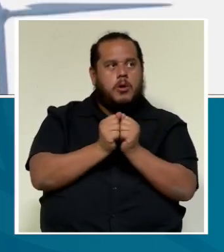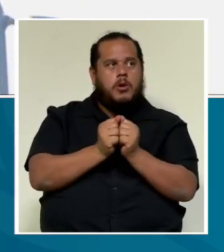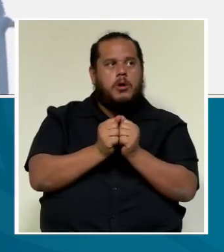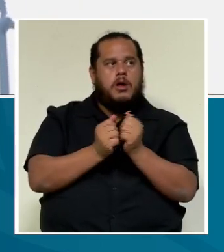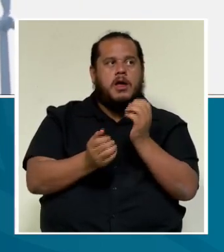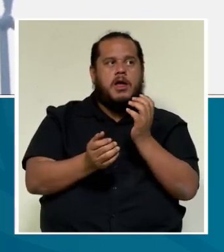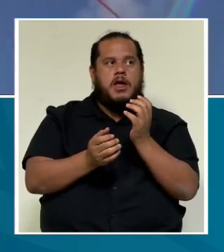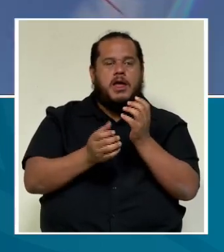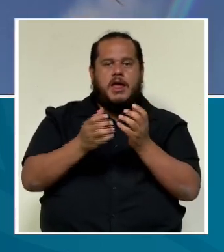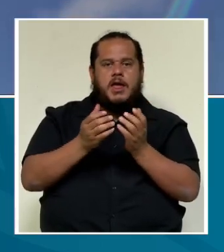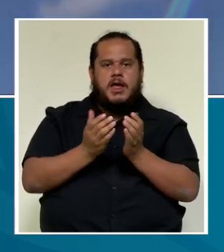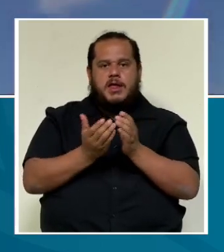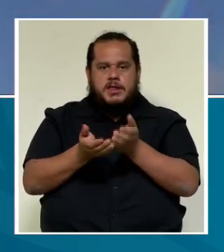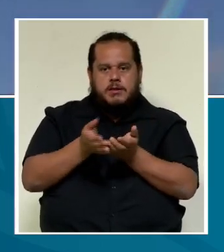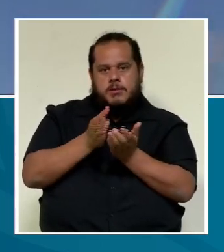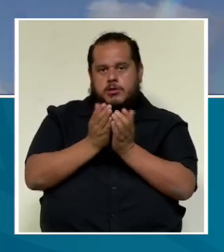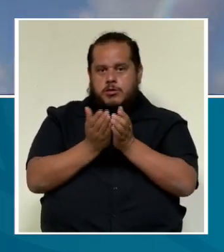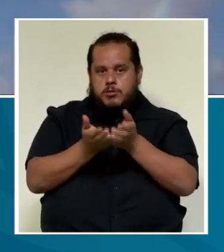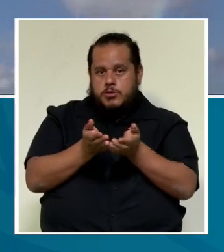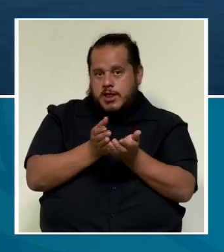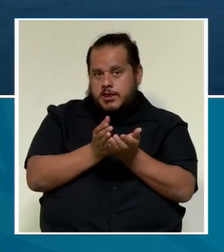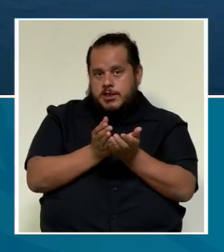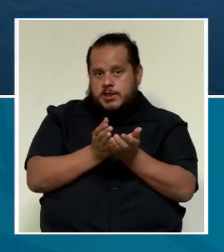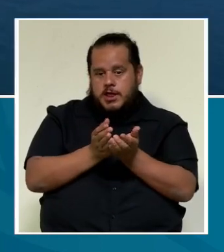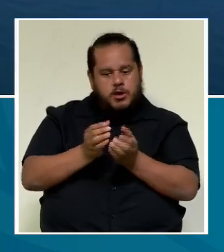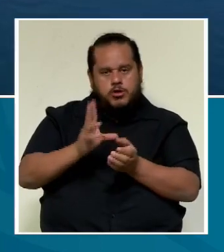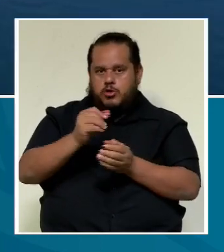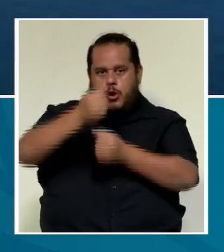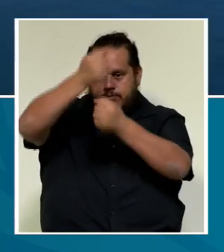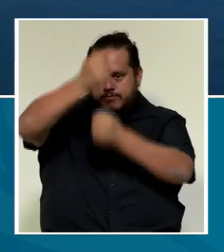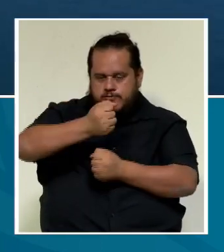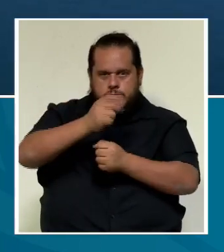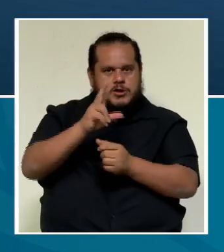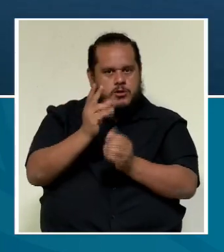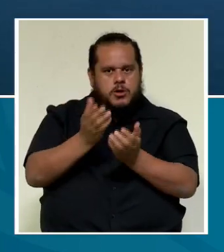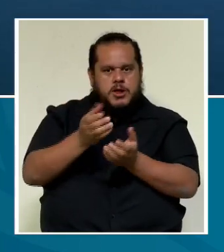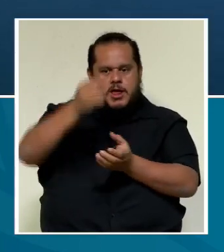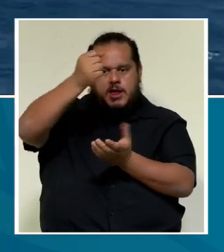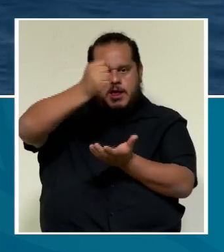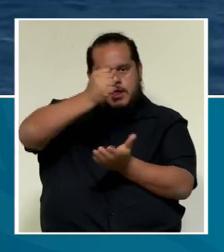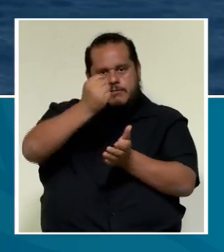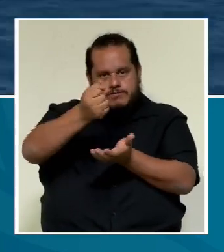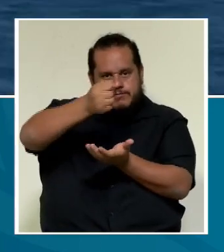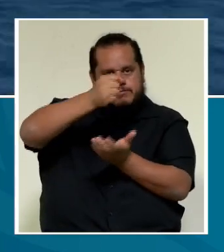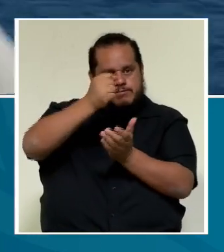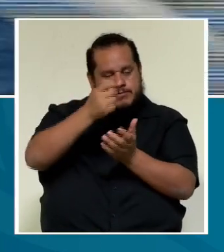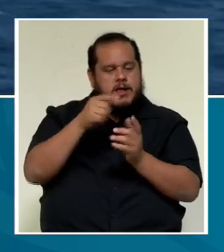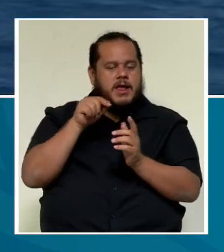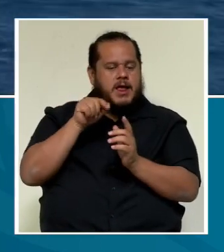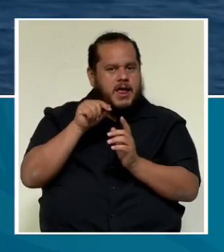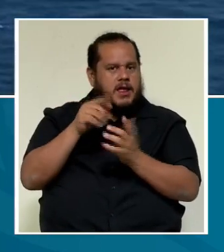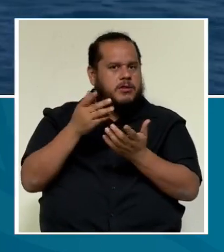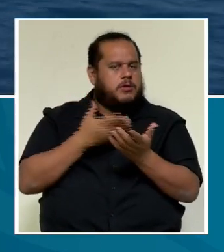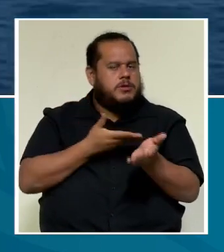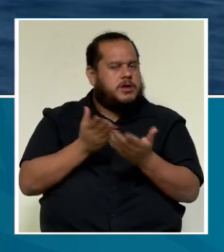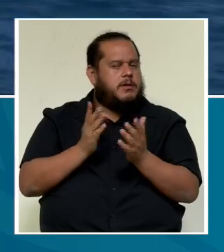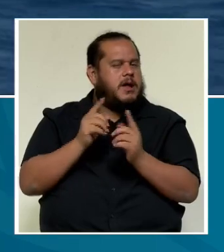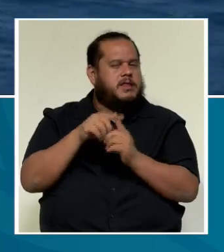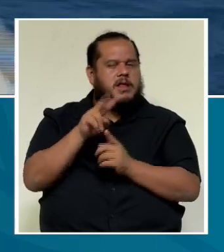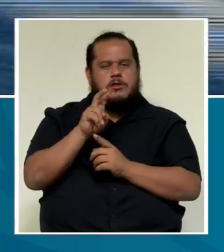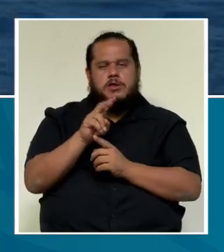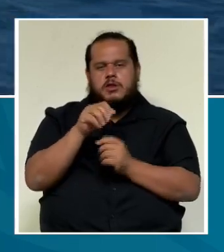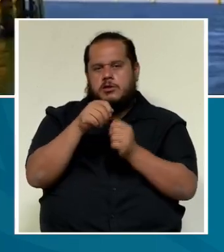con cimentaciones flotantes, que hasta donde hemos estudiado y parte de nuestro estudio potencial nos llevan a profundidades de hasta los 200